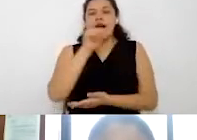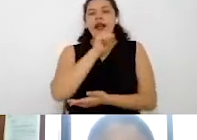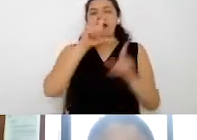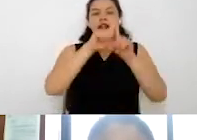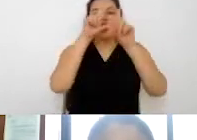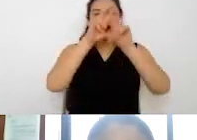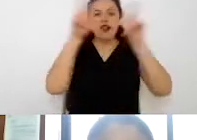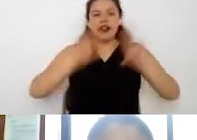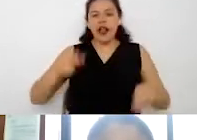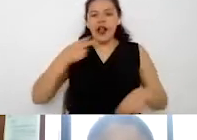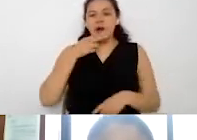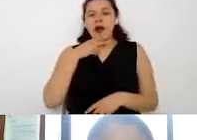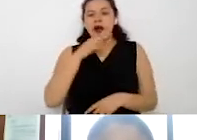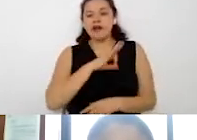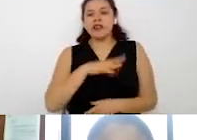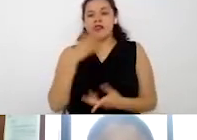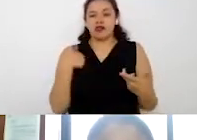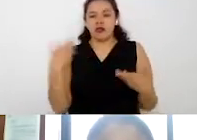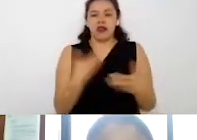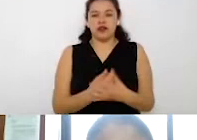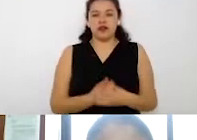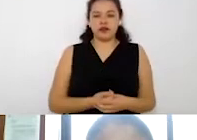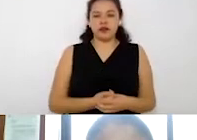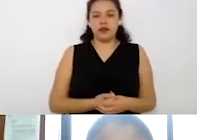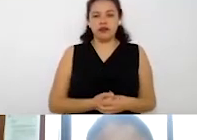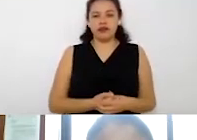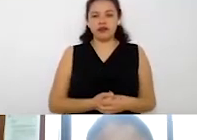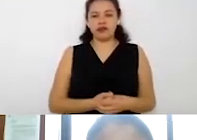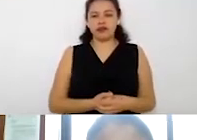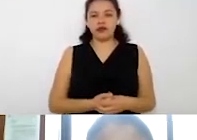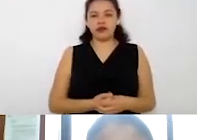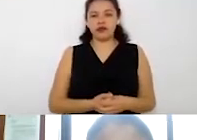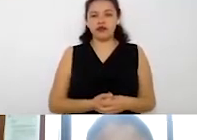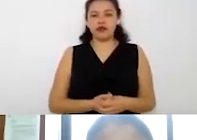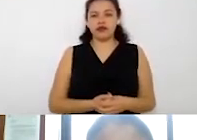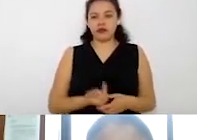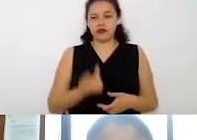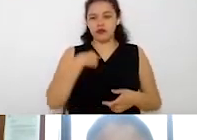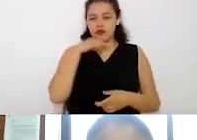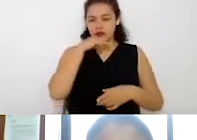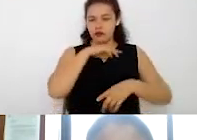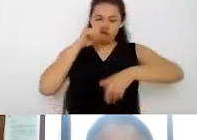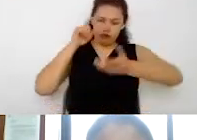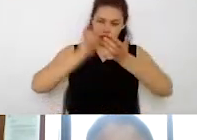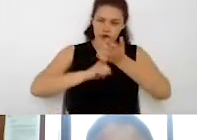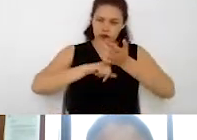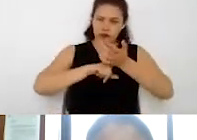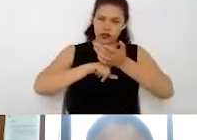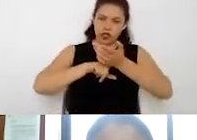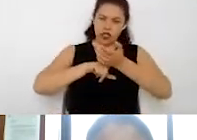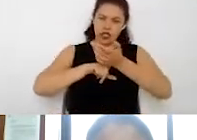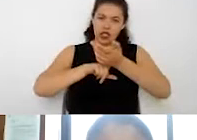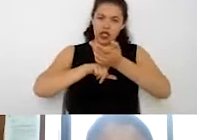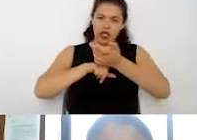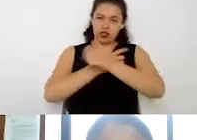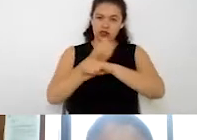hago, ¿ok? Ahora bien, si yo veo que aprieto, voy apretando y la hemorragia va disminuyendo hasta un punto en el que